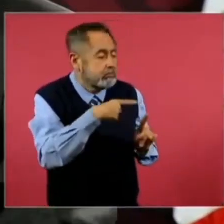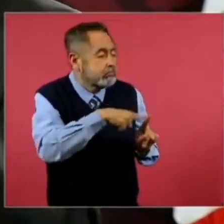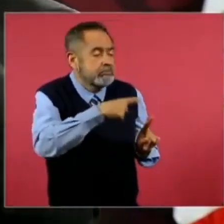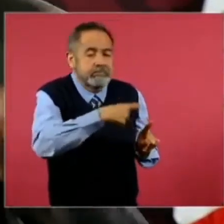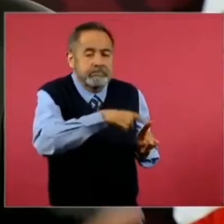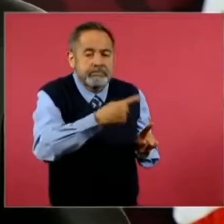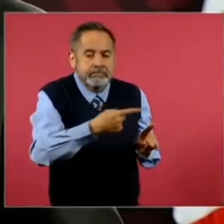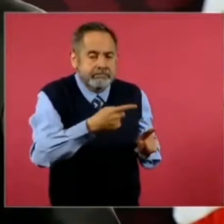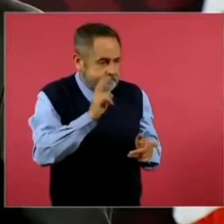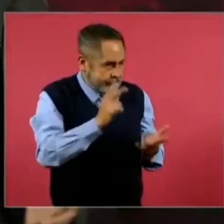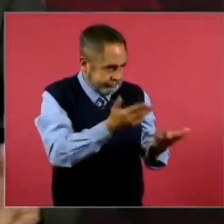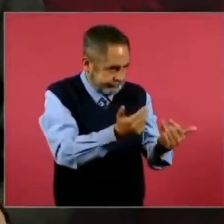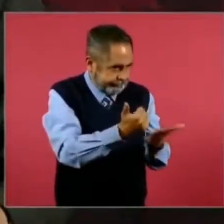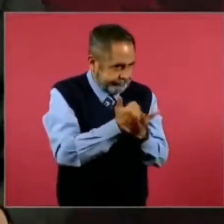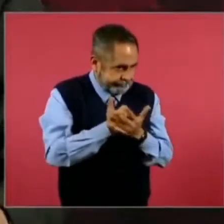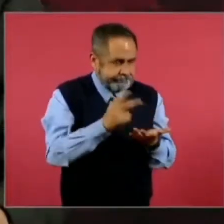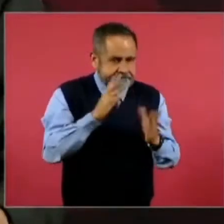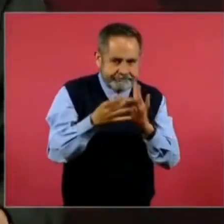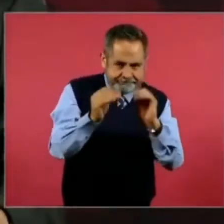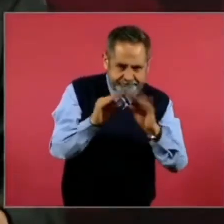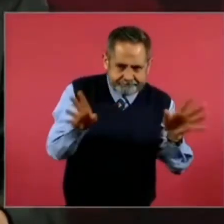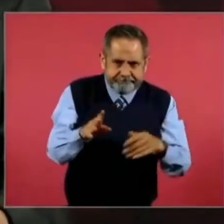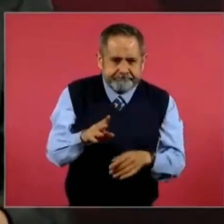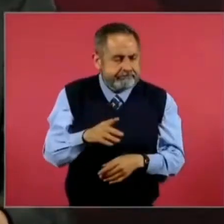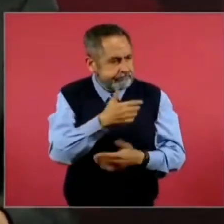puede ayudar mucho